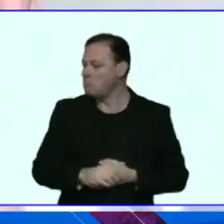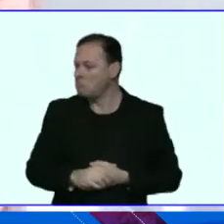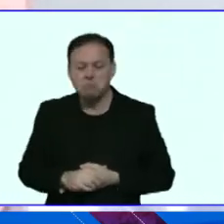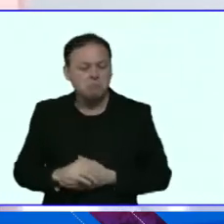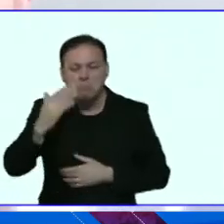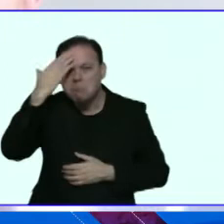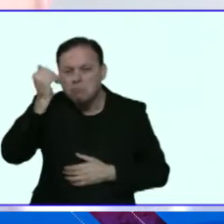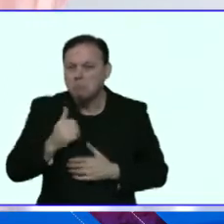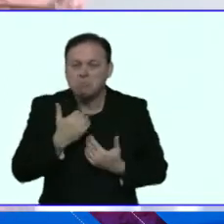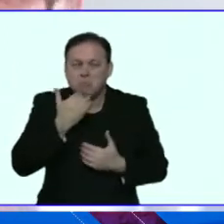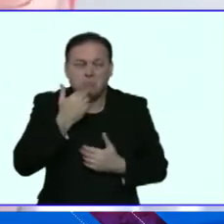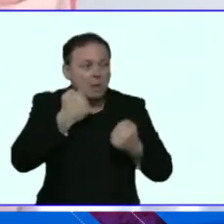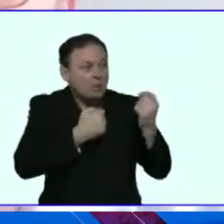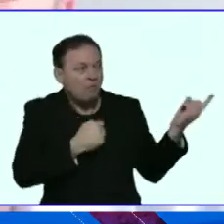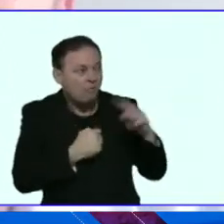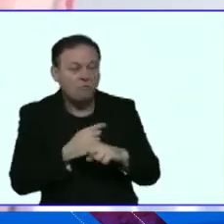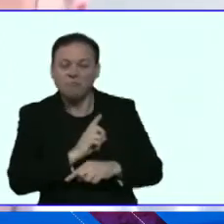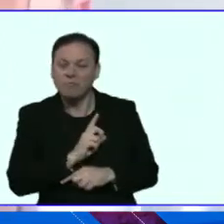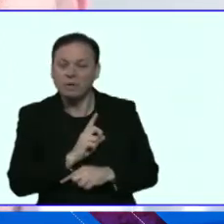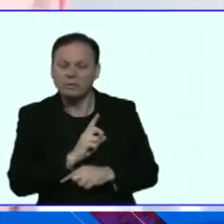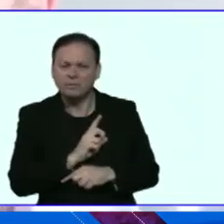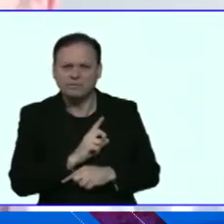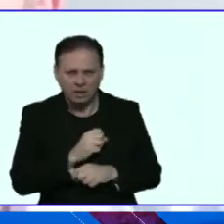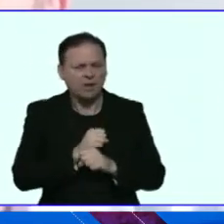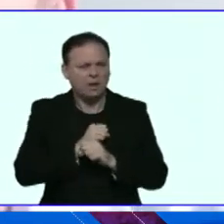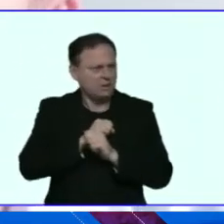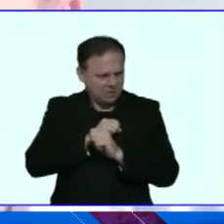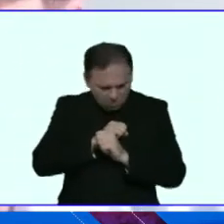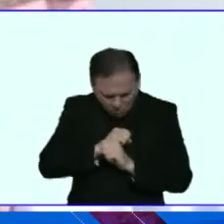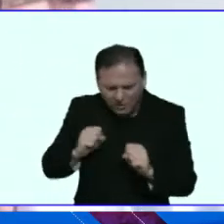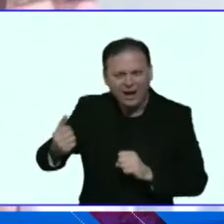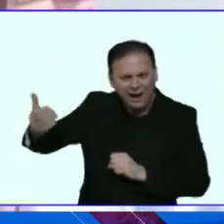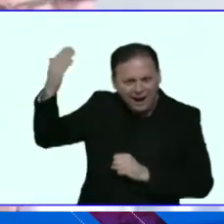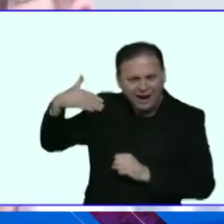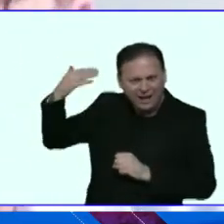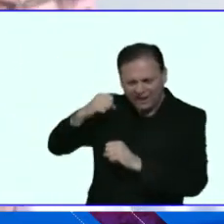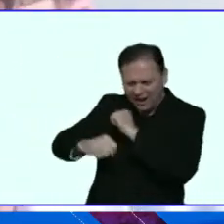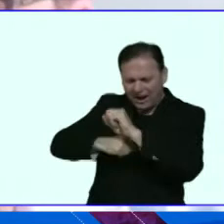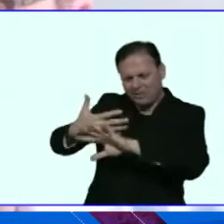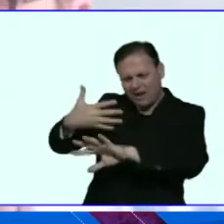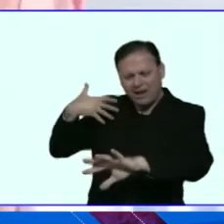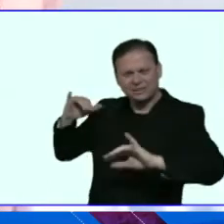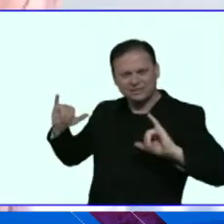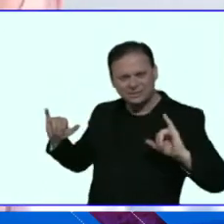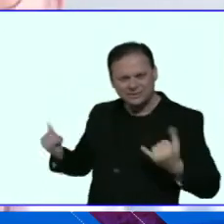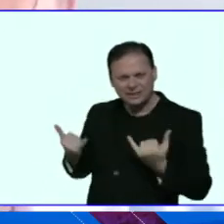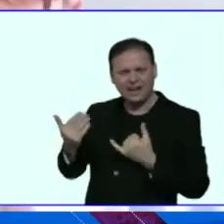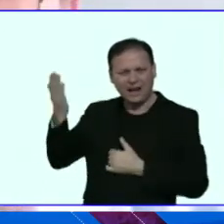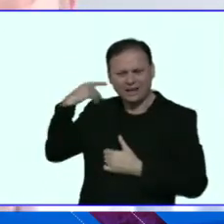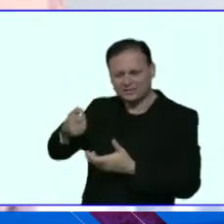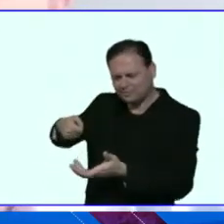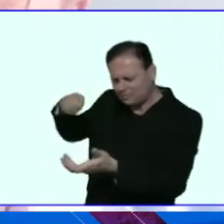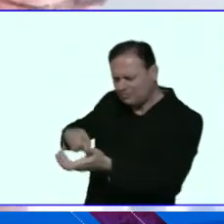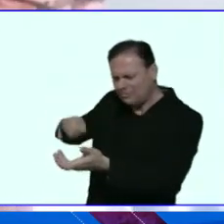de vuelta. Y sí se puede hacer. Sí, antes, sin contar con los modulares respiratorios y el hospital